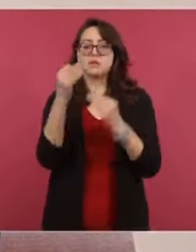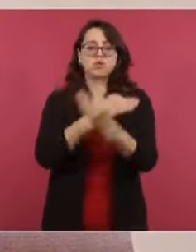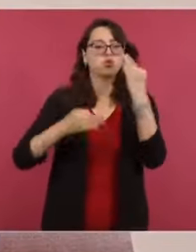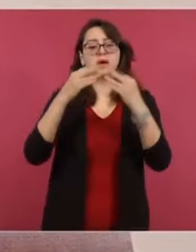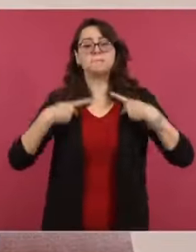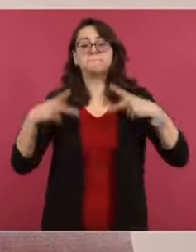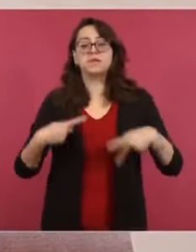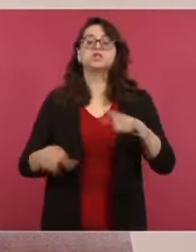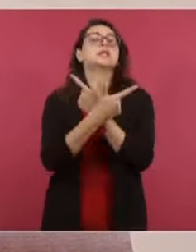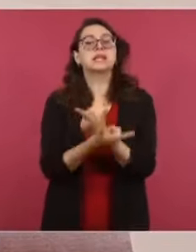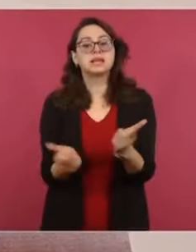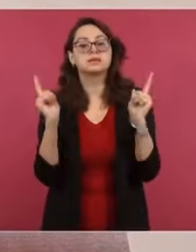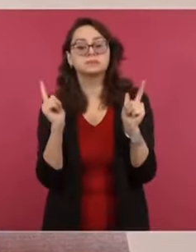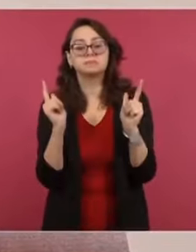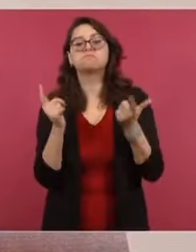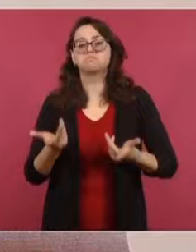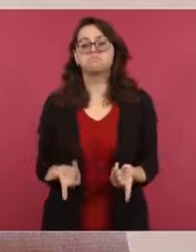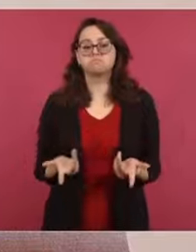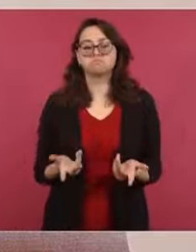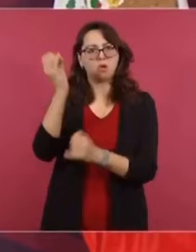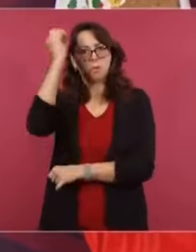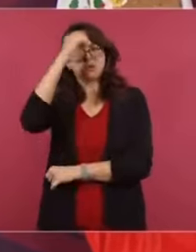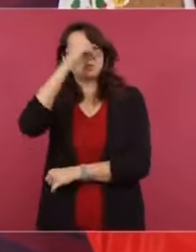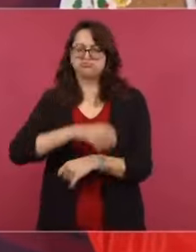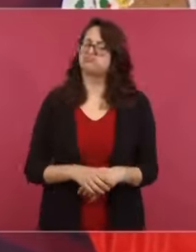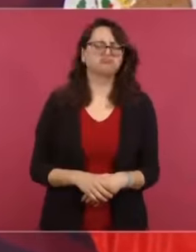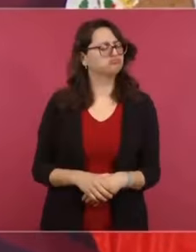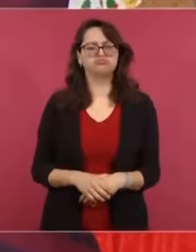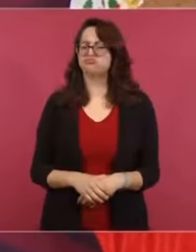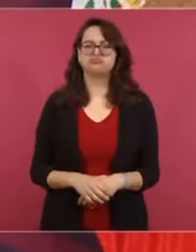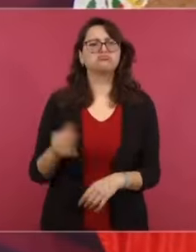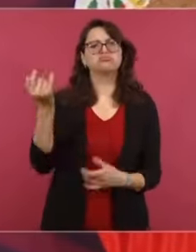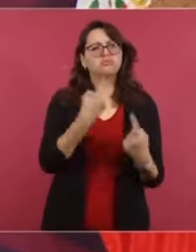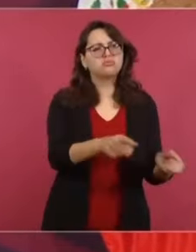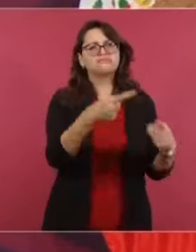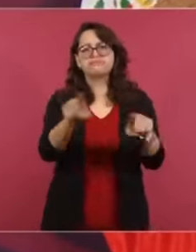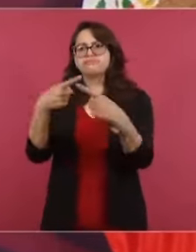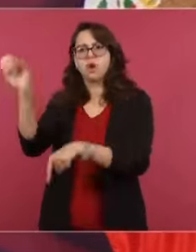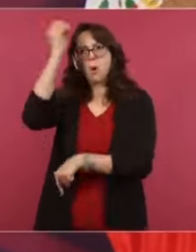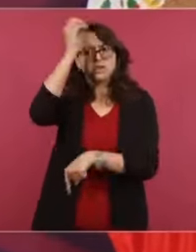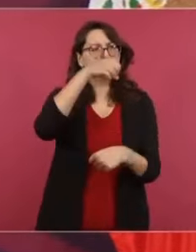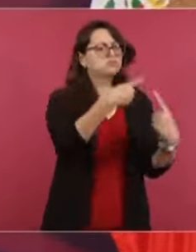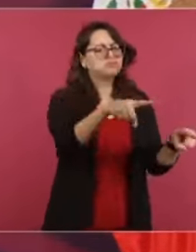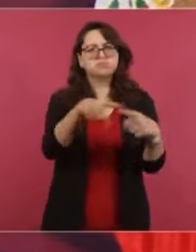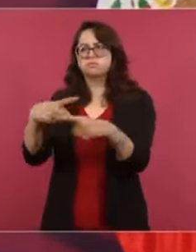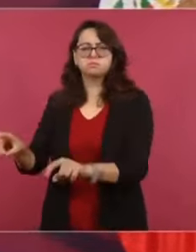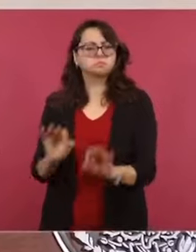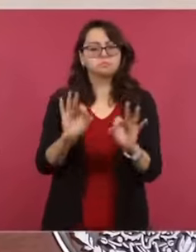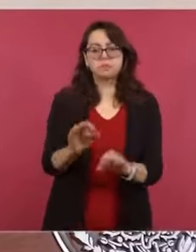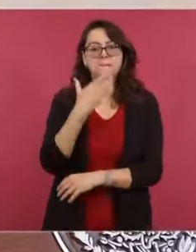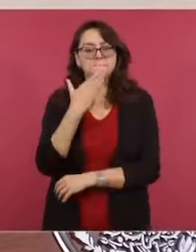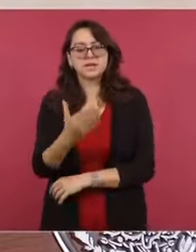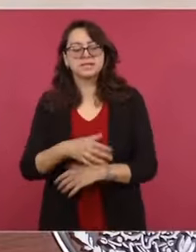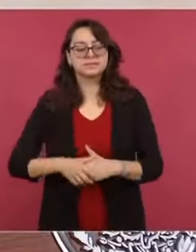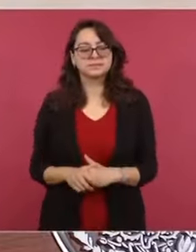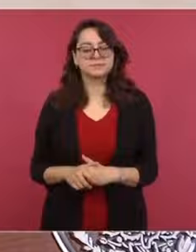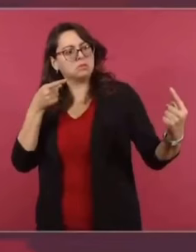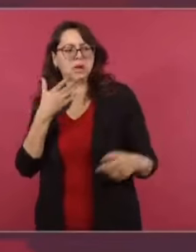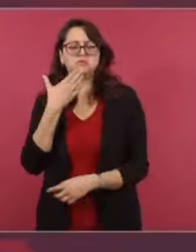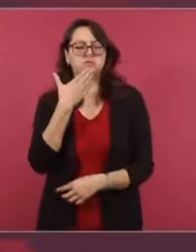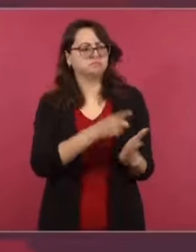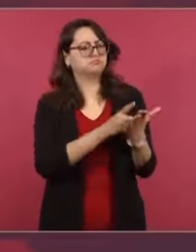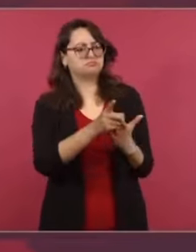libre y estamos haciendo valer una democracia. Es diversidad, es pluralidad, es garantizar el derecho a